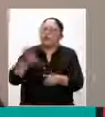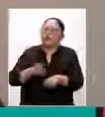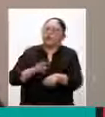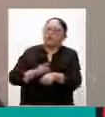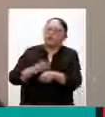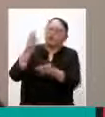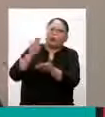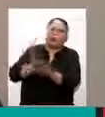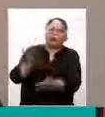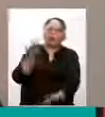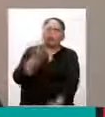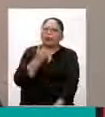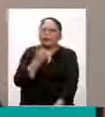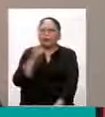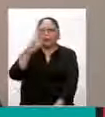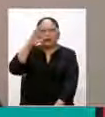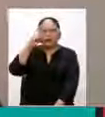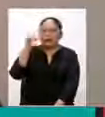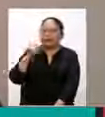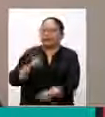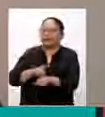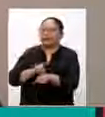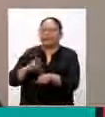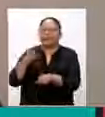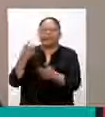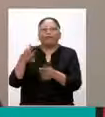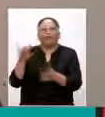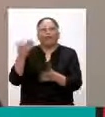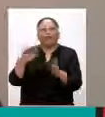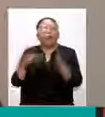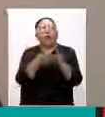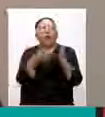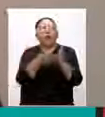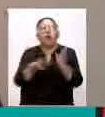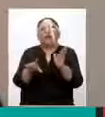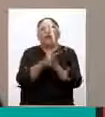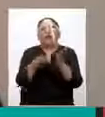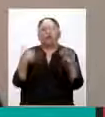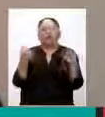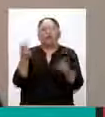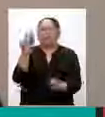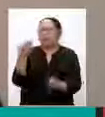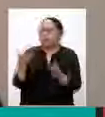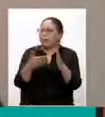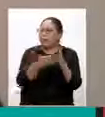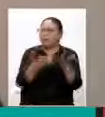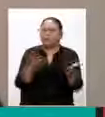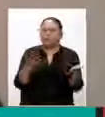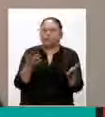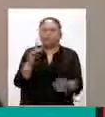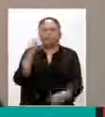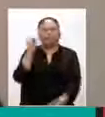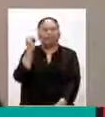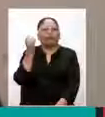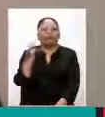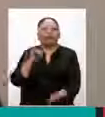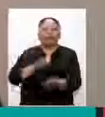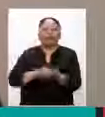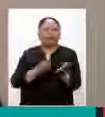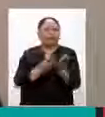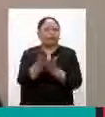demanda de las trabajadoras y los trabajadores de salud para poder llegar a una medida tan lesiva de derechos fundamentales